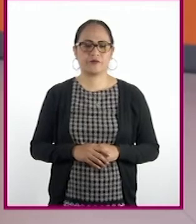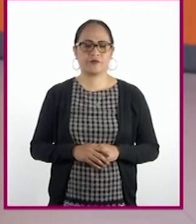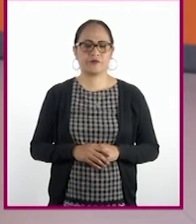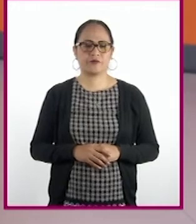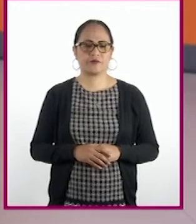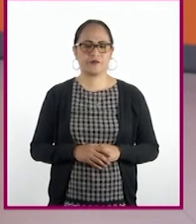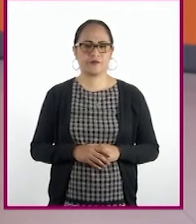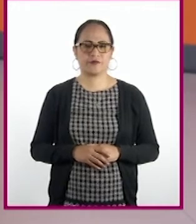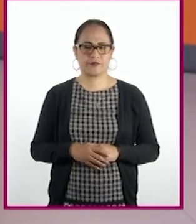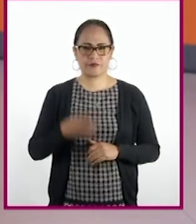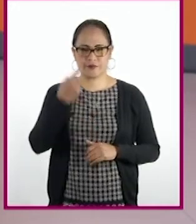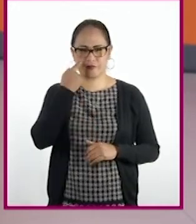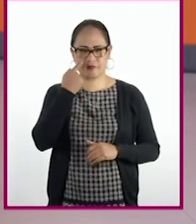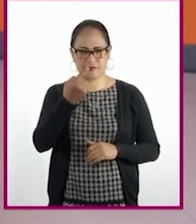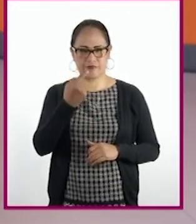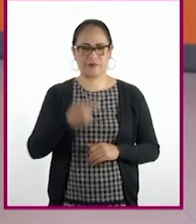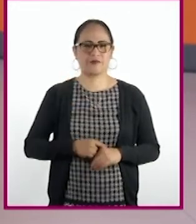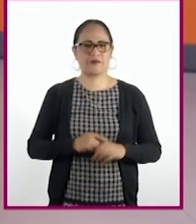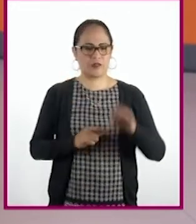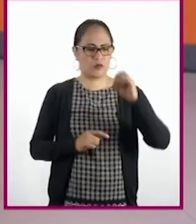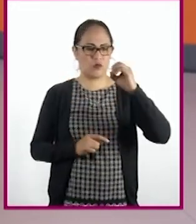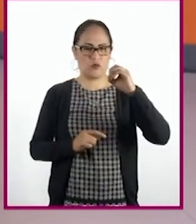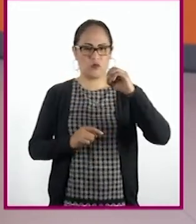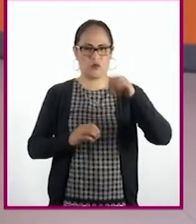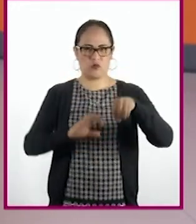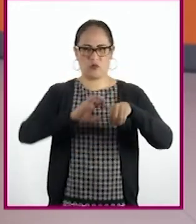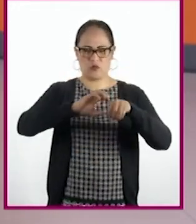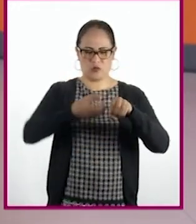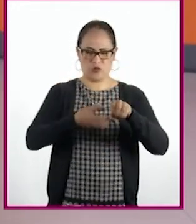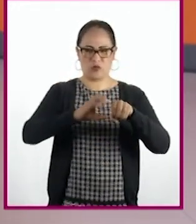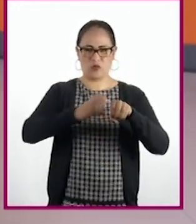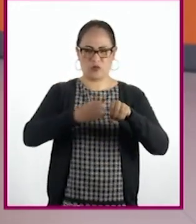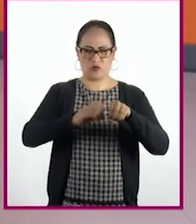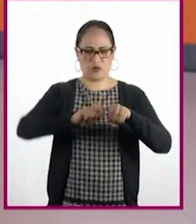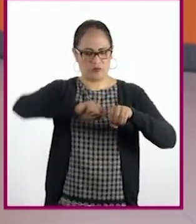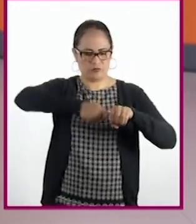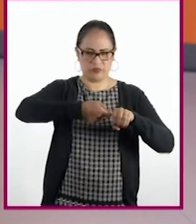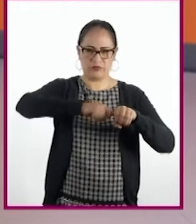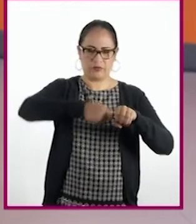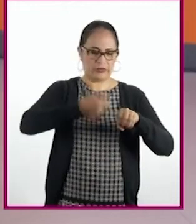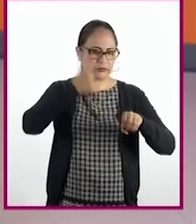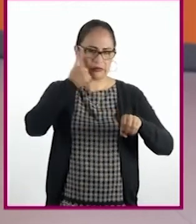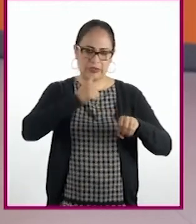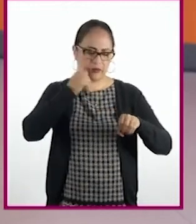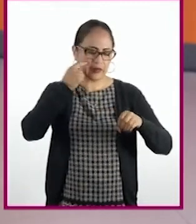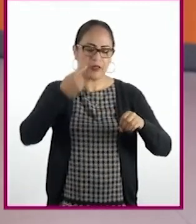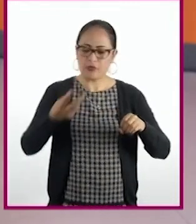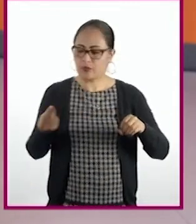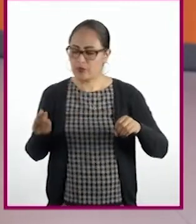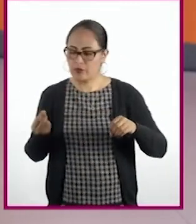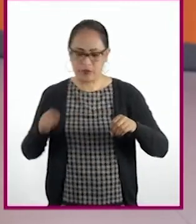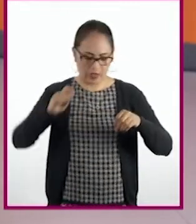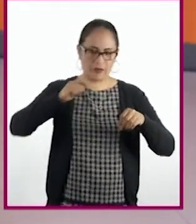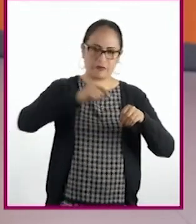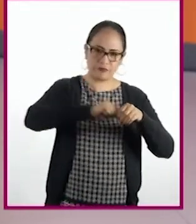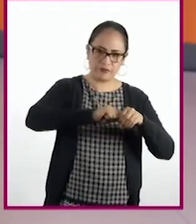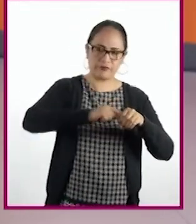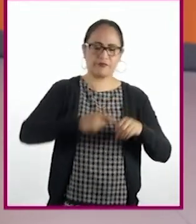vista nuestras rondanas. Nuestros tornillos, ¿verdad?